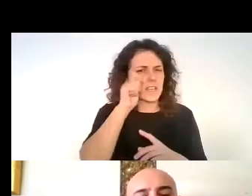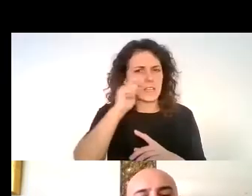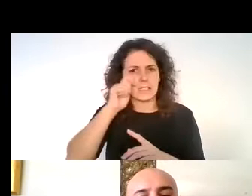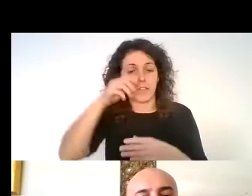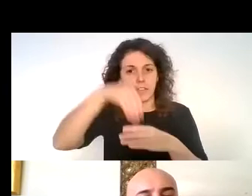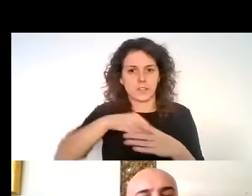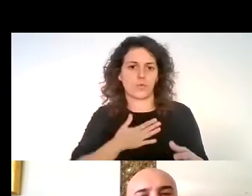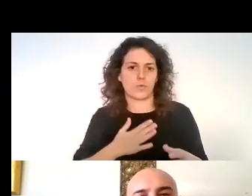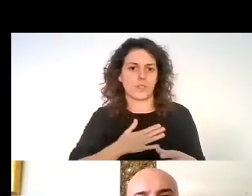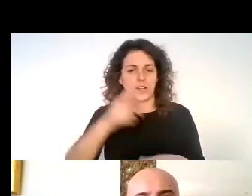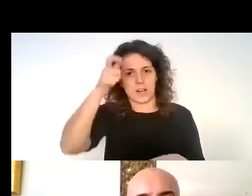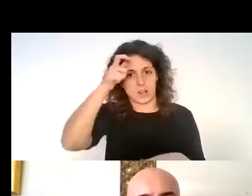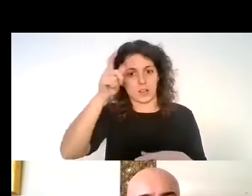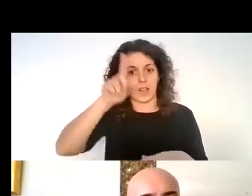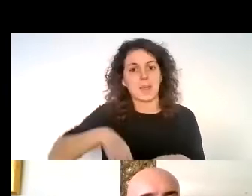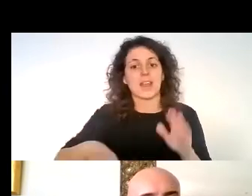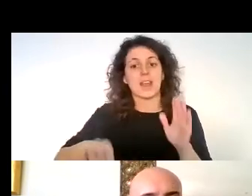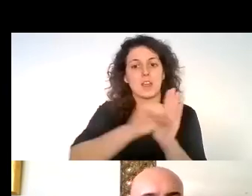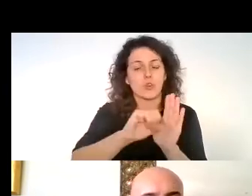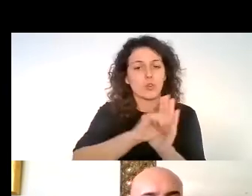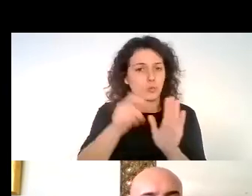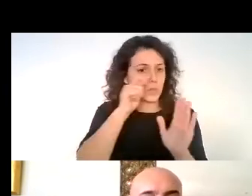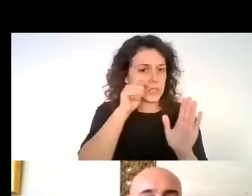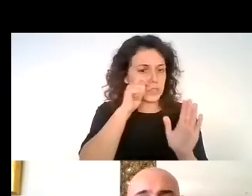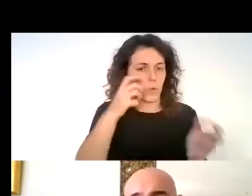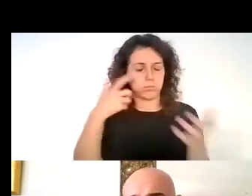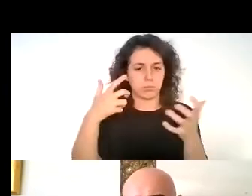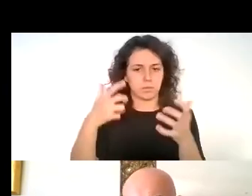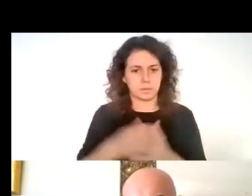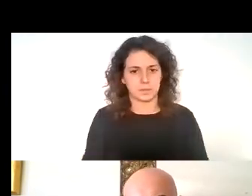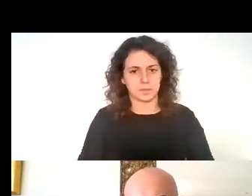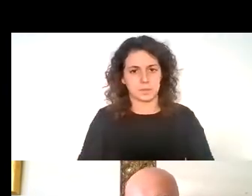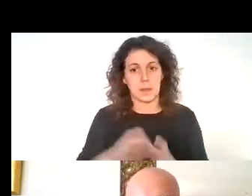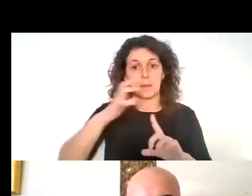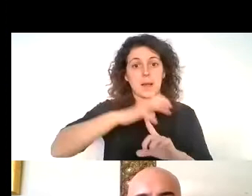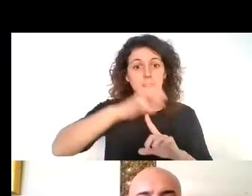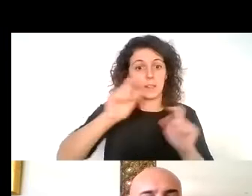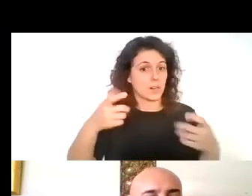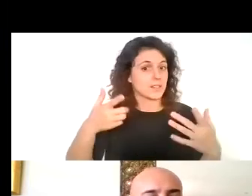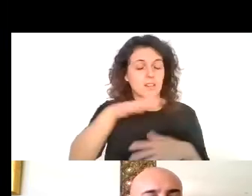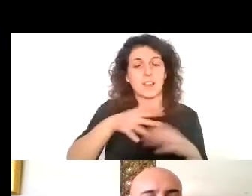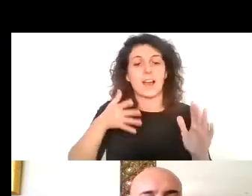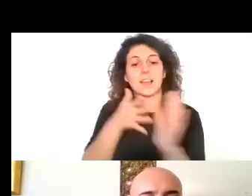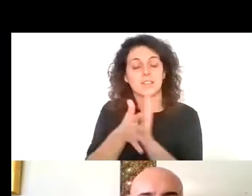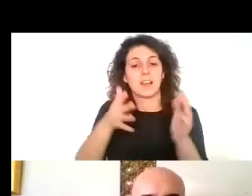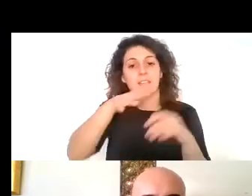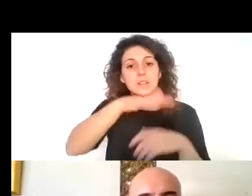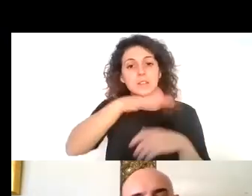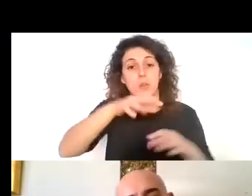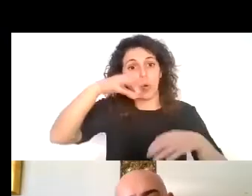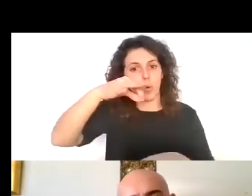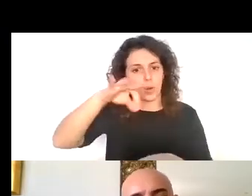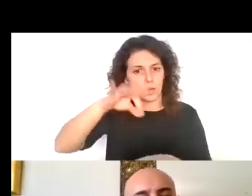y nuestro icono turístico más destacable. Los parques naturales son espacios únicos, allá donde quiera que estén